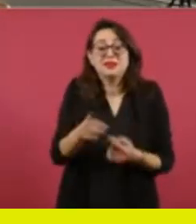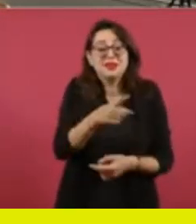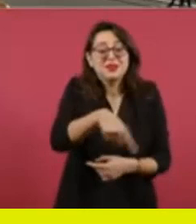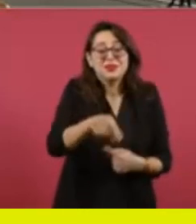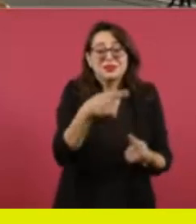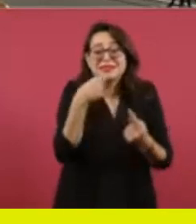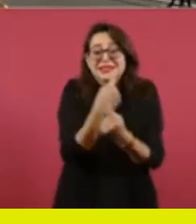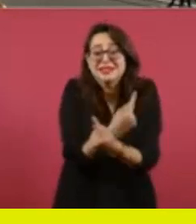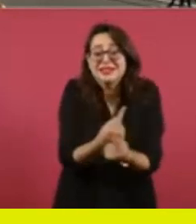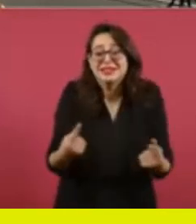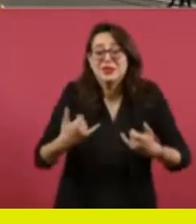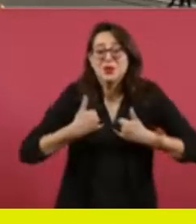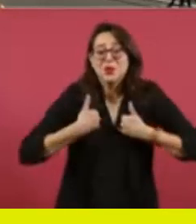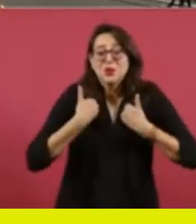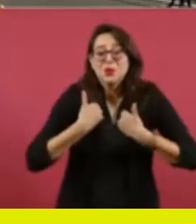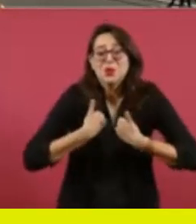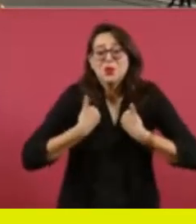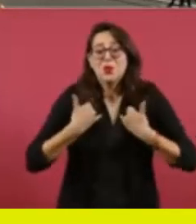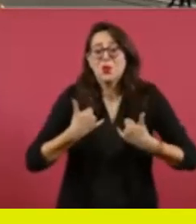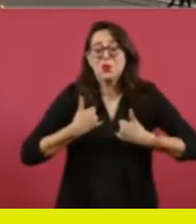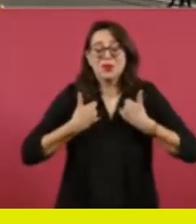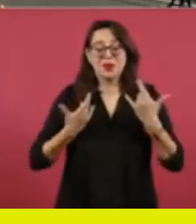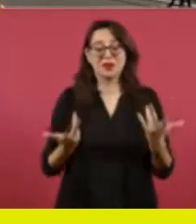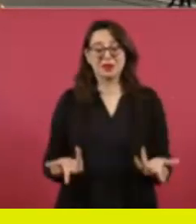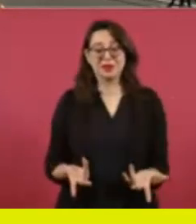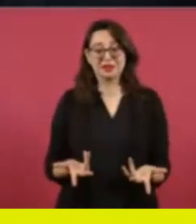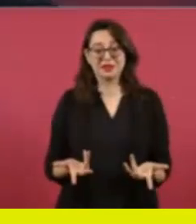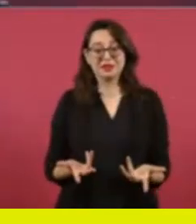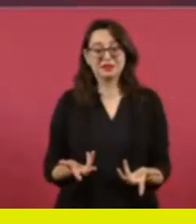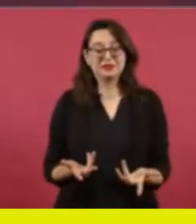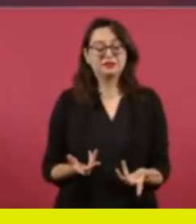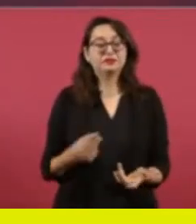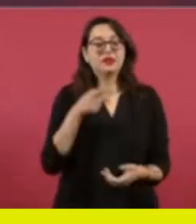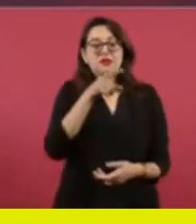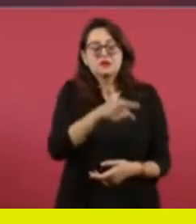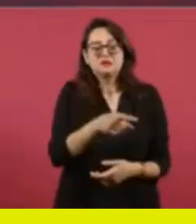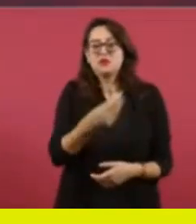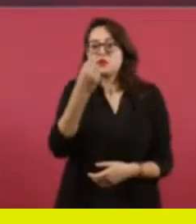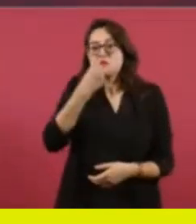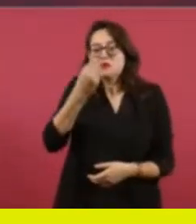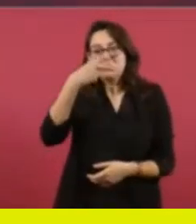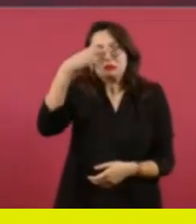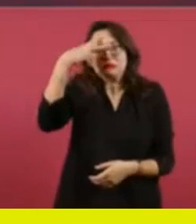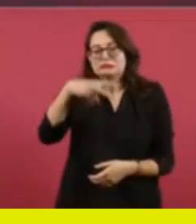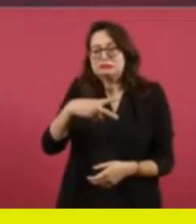y hay una explicación, nacieron allá, ¿sí?